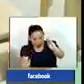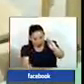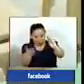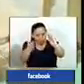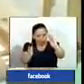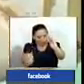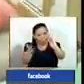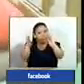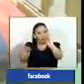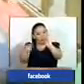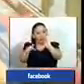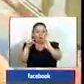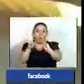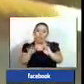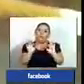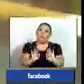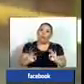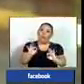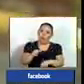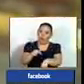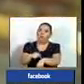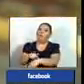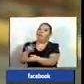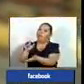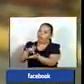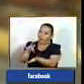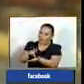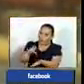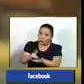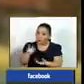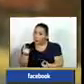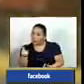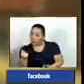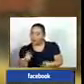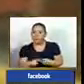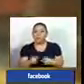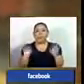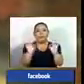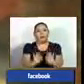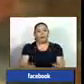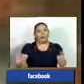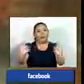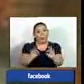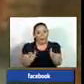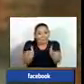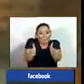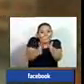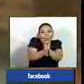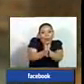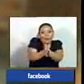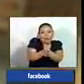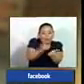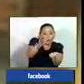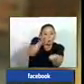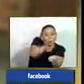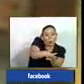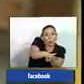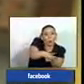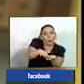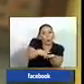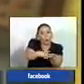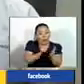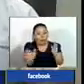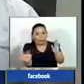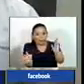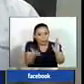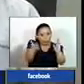Eso te da también ahorros al que usa el cemento. También hemos mejorado la adherencia del producto que significa cuando uno